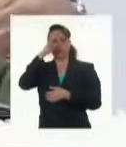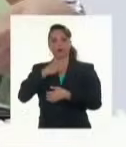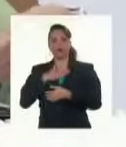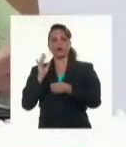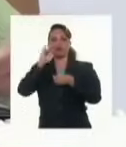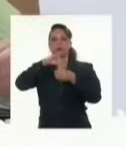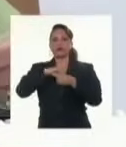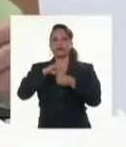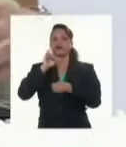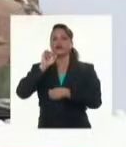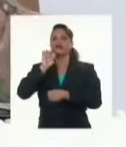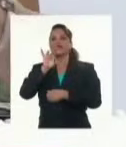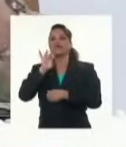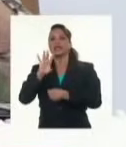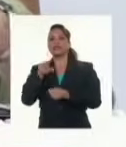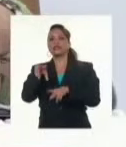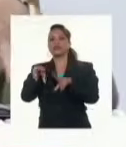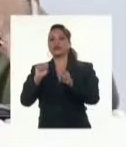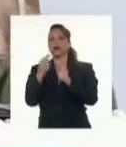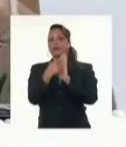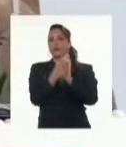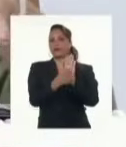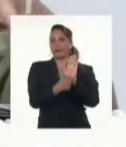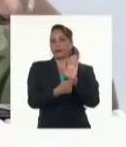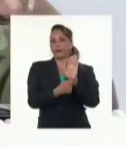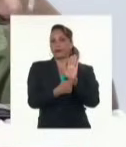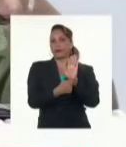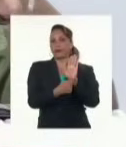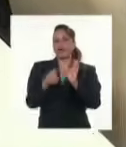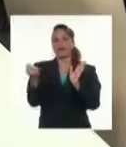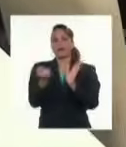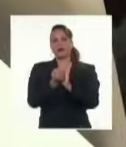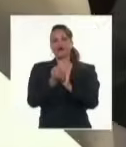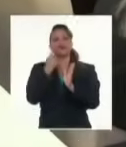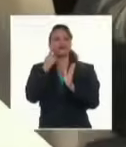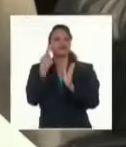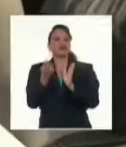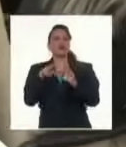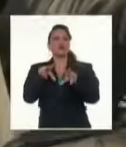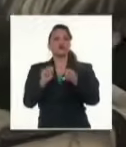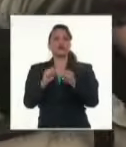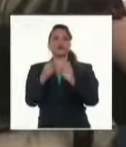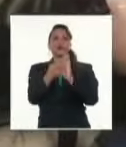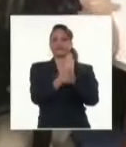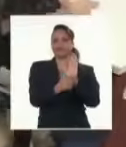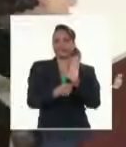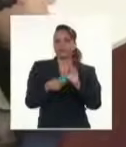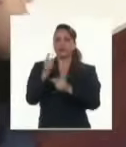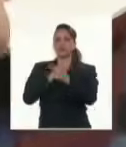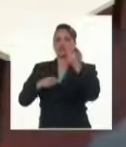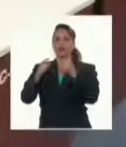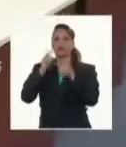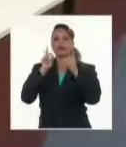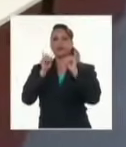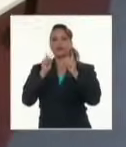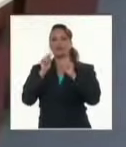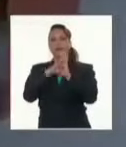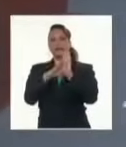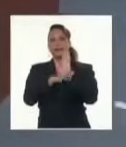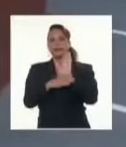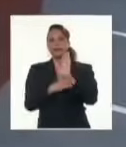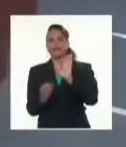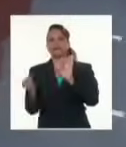nuevos lineamientos lo aprobado tuvo en cuenta nuevos elementos atendiendo a prioridades políticas y medidas para la